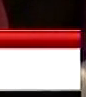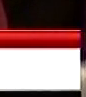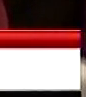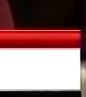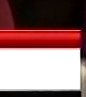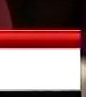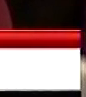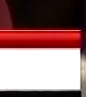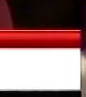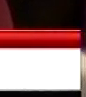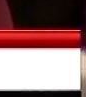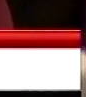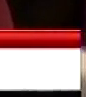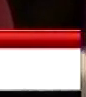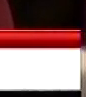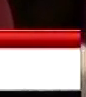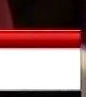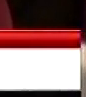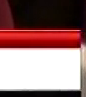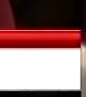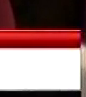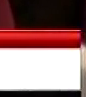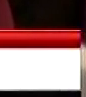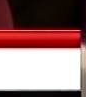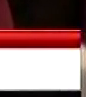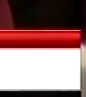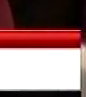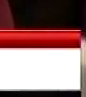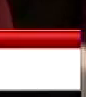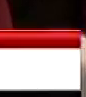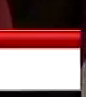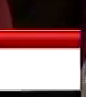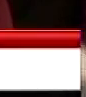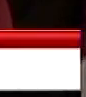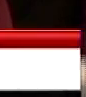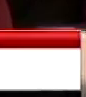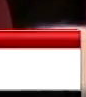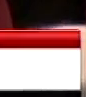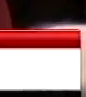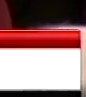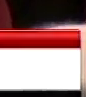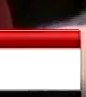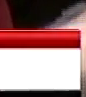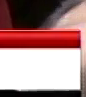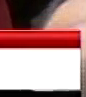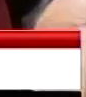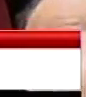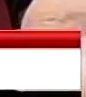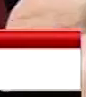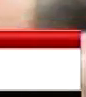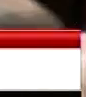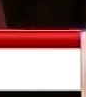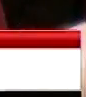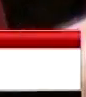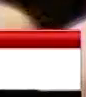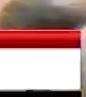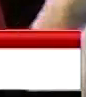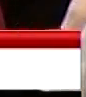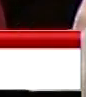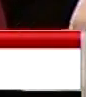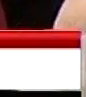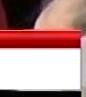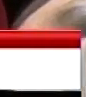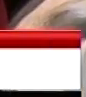su personal? ¿Qué trabajo están haciendo para poder dar veracidad y poder dar transparencia al pueblo